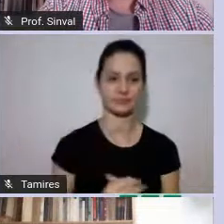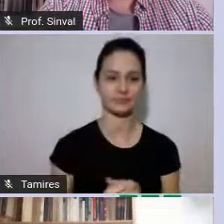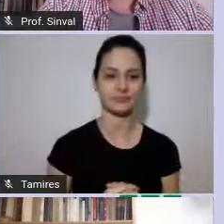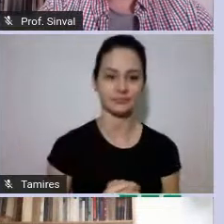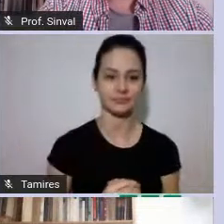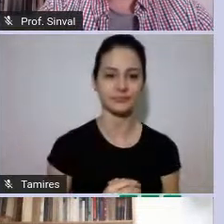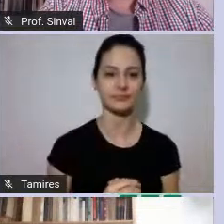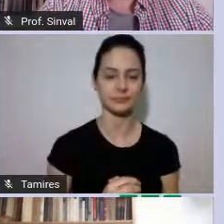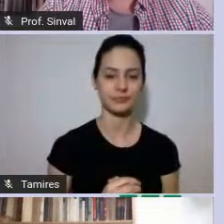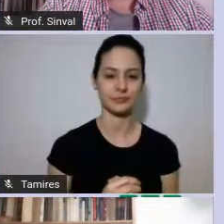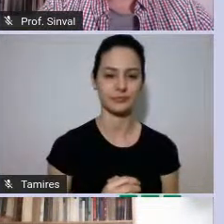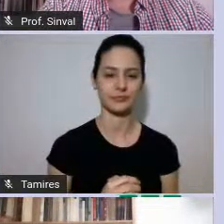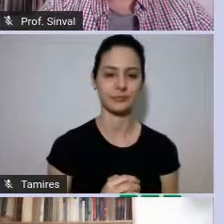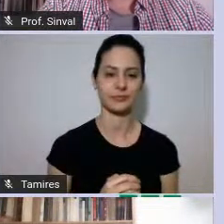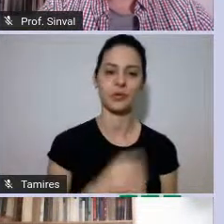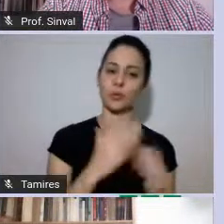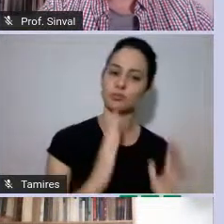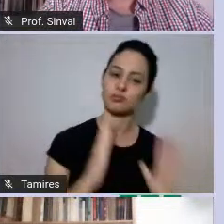Pero por un lado,